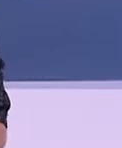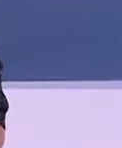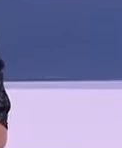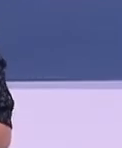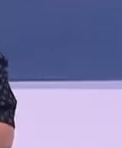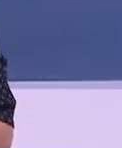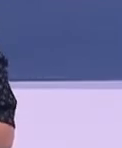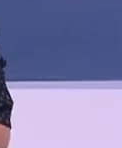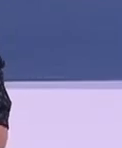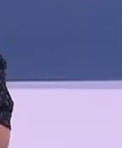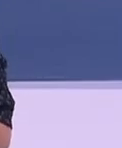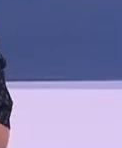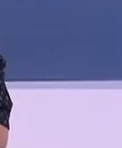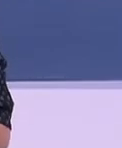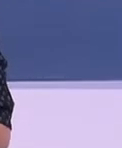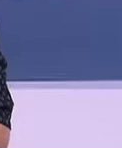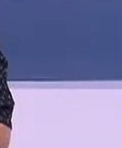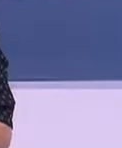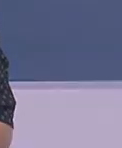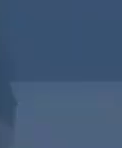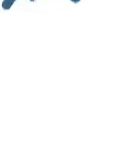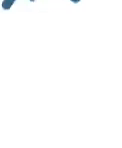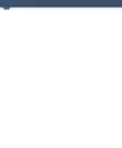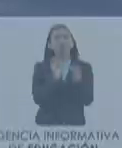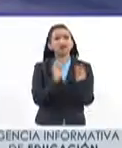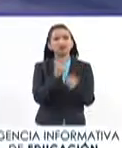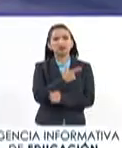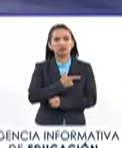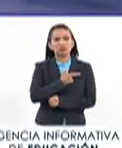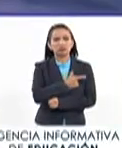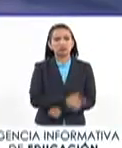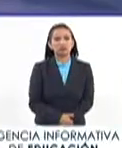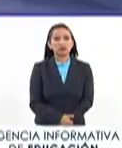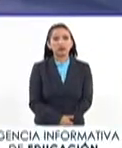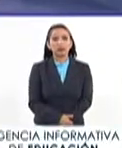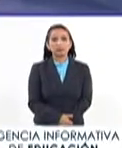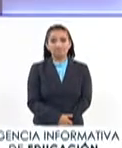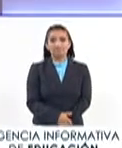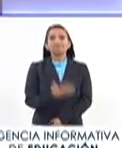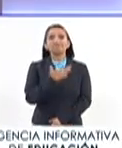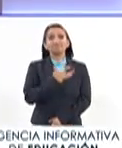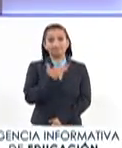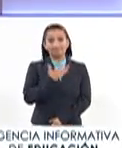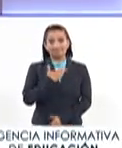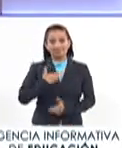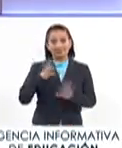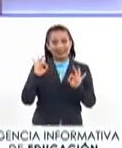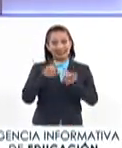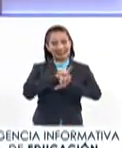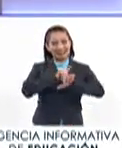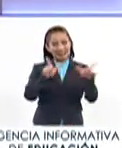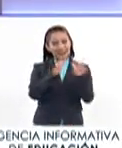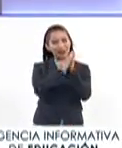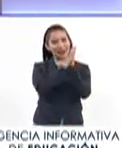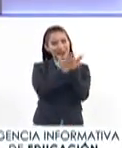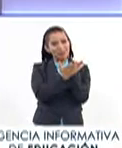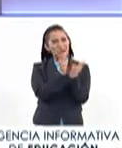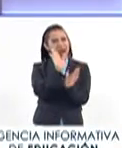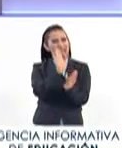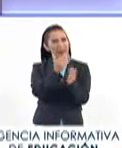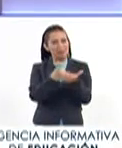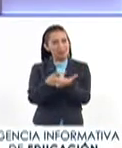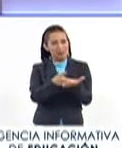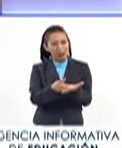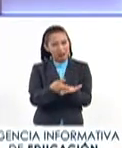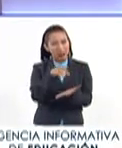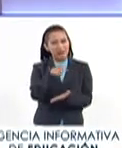para la Cooperación y el Desarrollo Económicos. Bueno, pues tenemos ya nuestro bebé listo, que ya de hecho ya lo